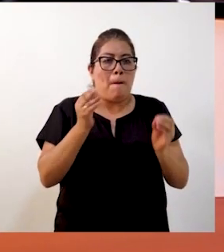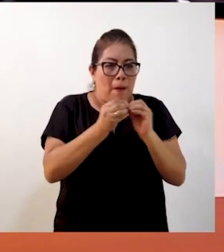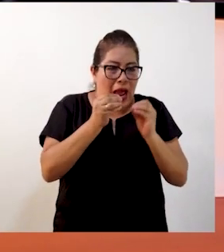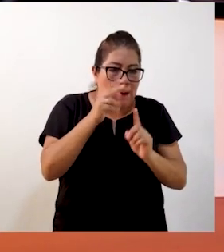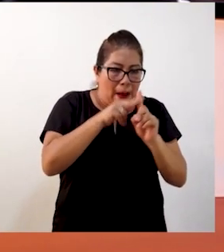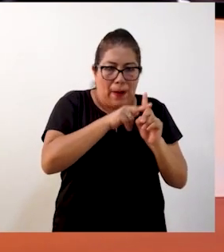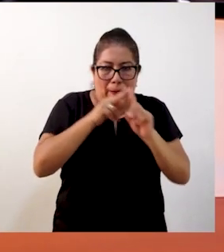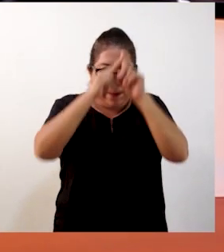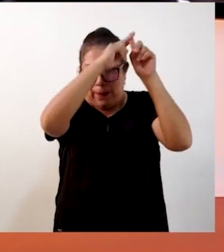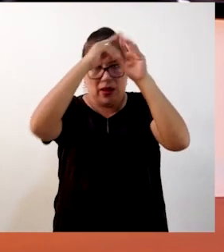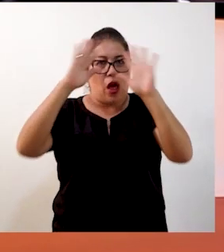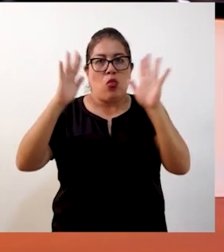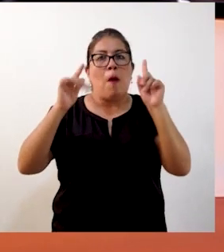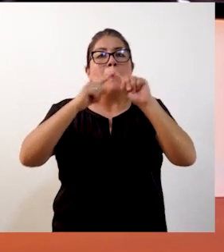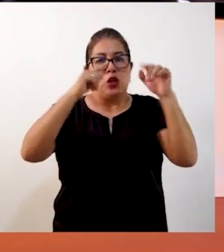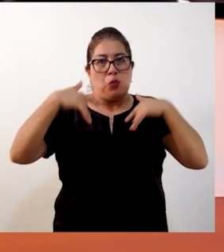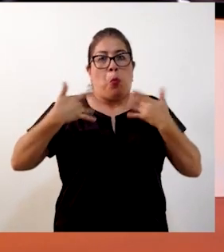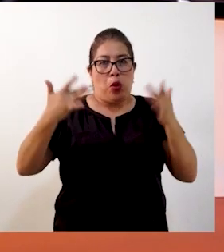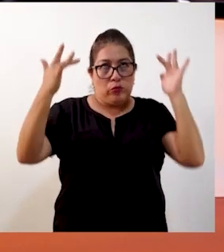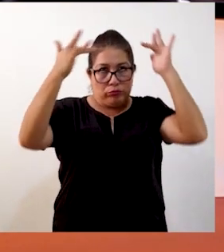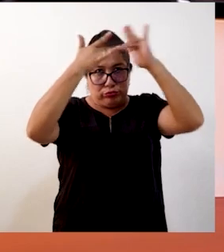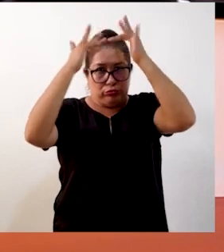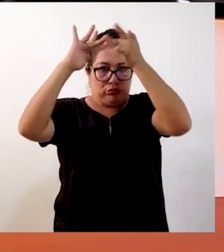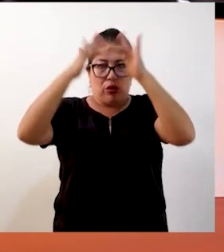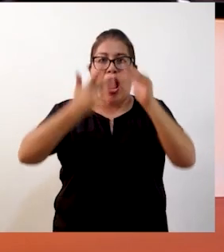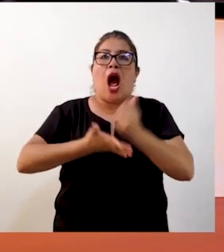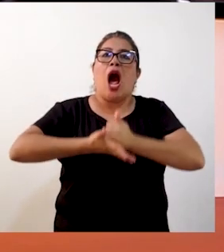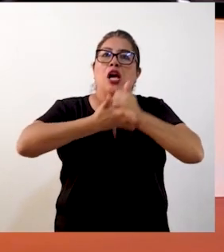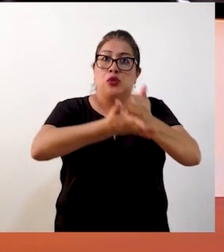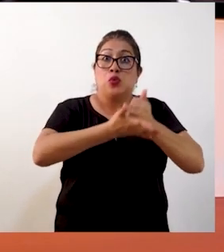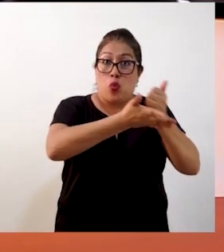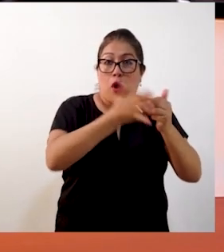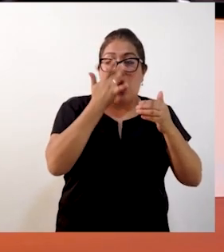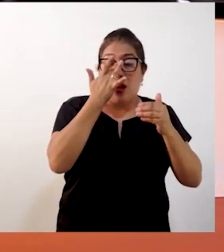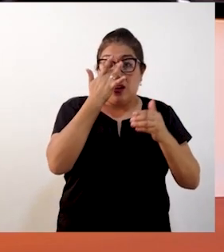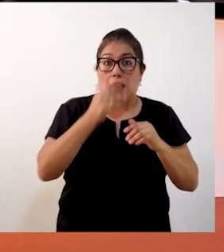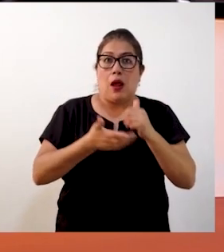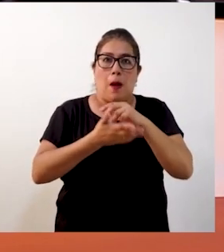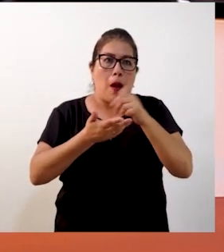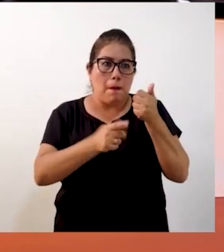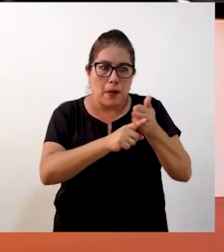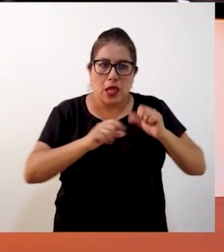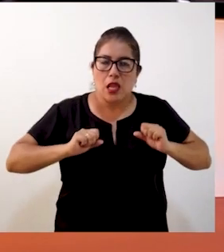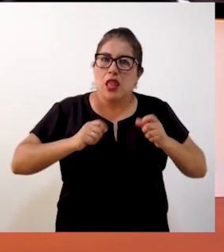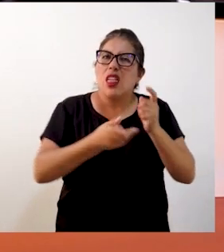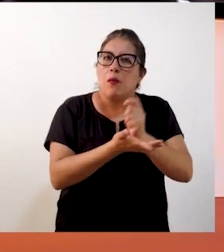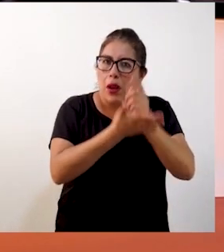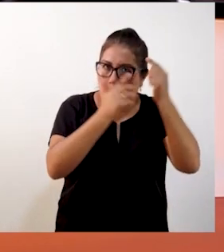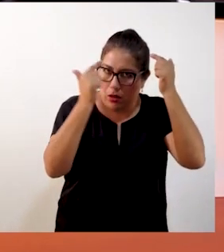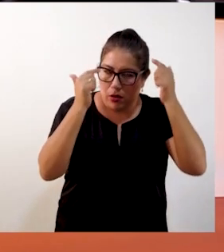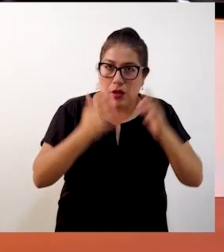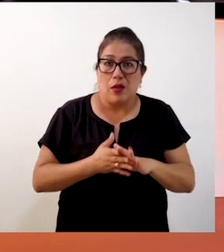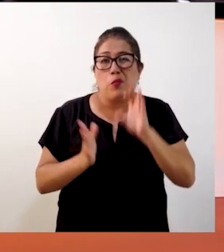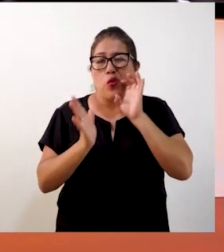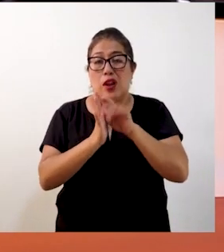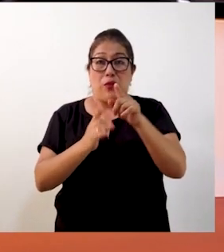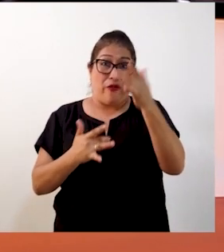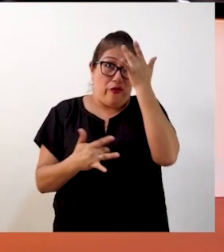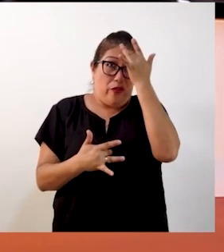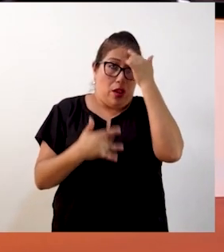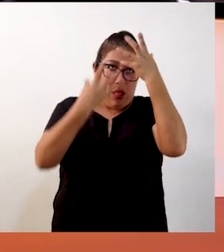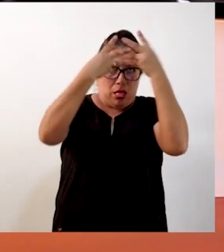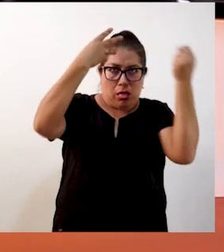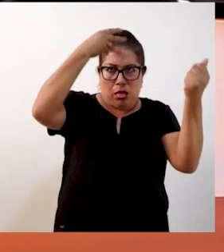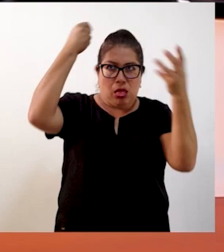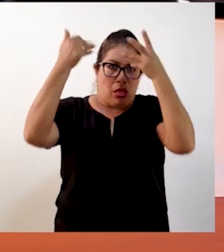tratamiento que nos puede ayudar. Y tomando en cuenta su pregunta, la enfermedad de Alzheimer se caracteriza